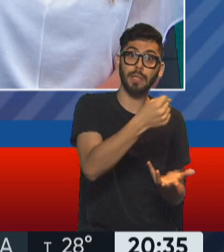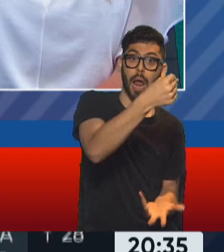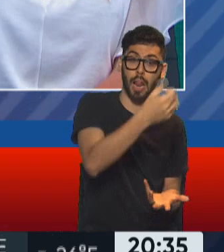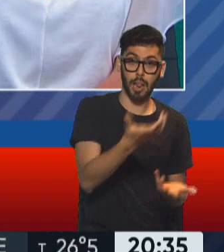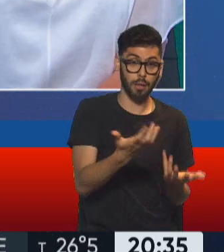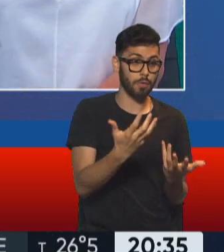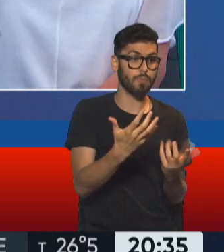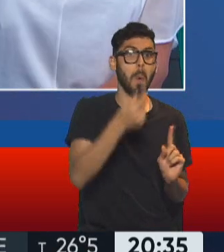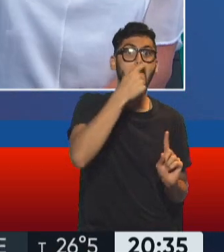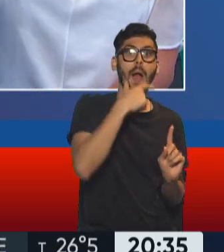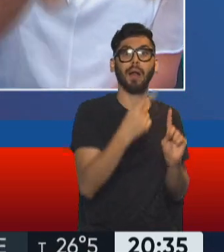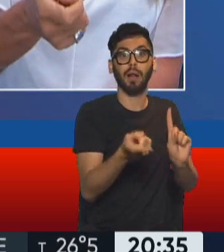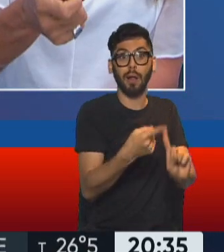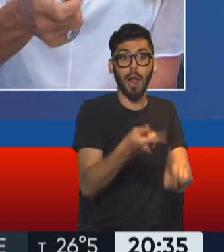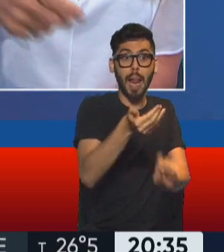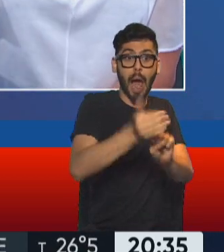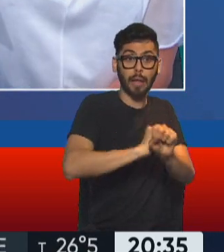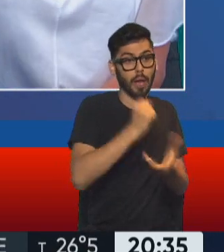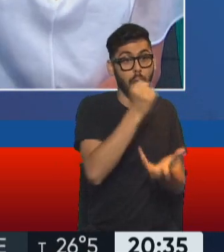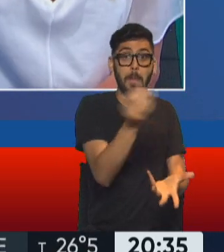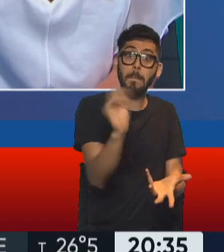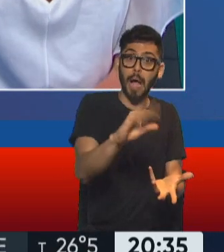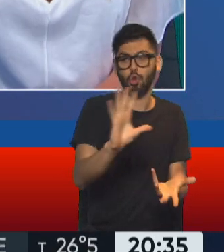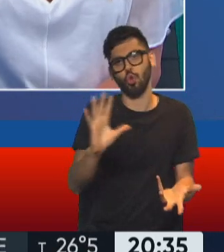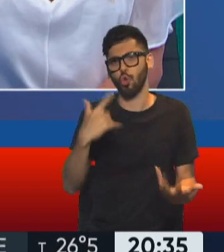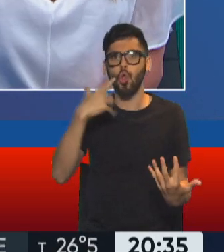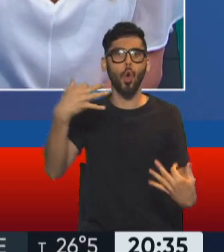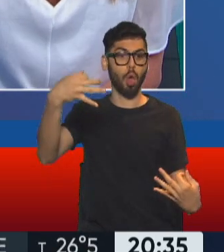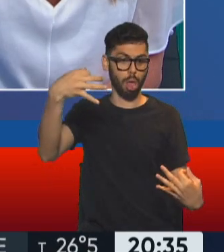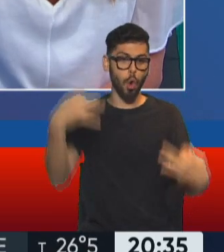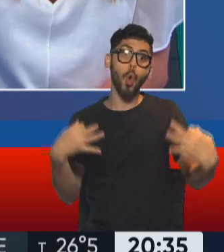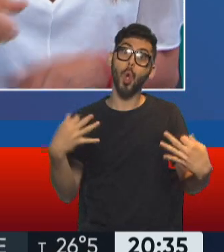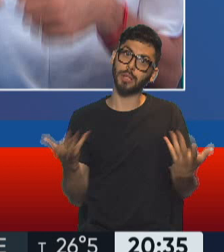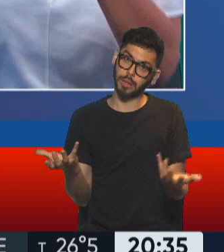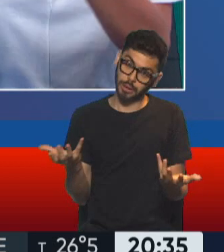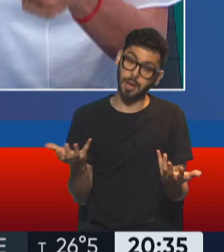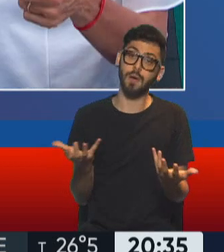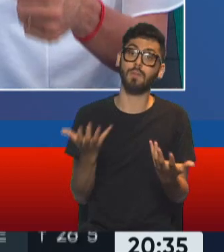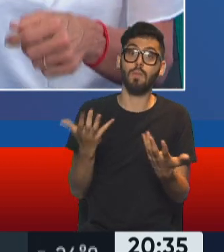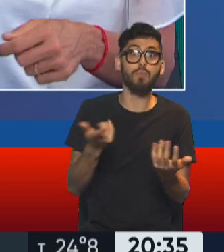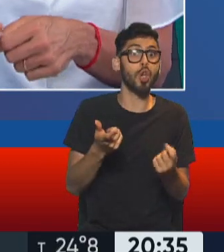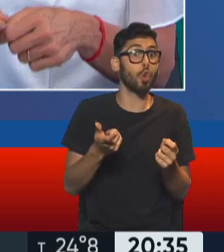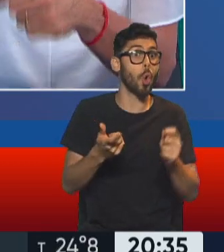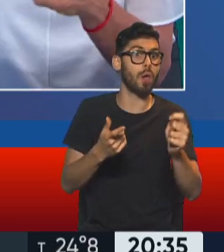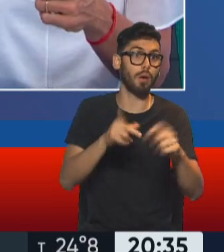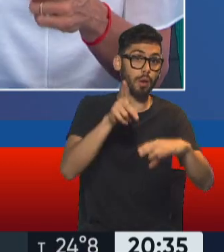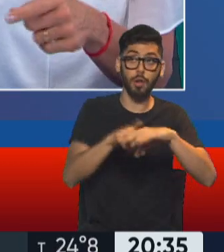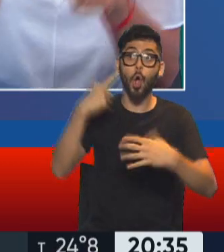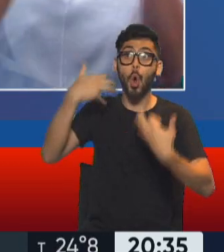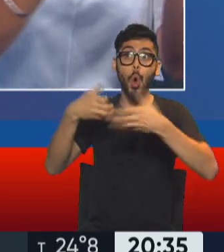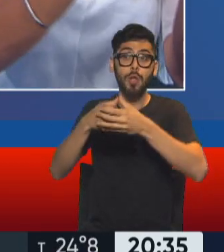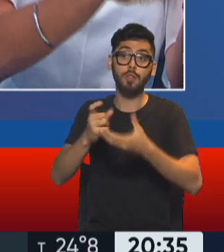su amigo Larreta. Lo que hicimos fue una cuota de justicia y de hecho por eso la causa no avanza. O sea, Sí. hay un amparo presentado, la Corte no ha